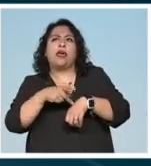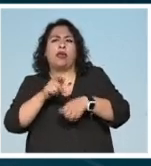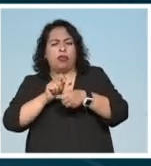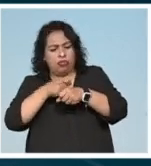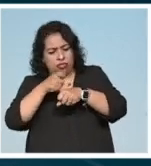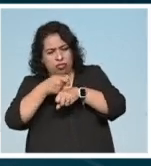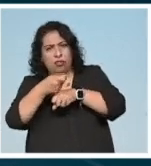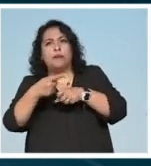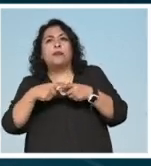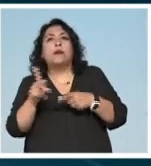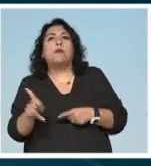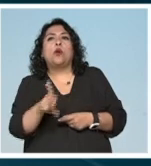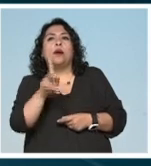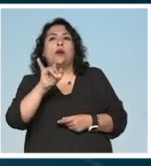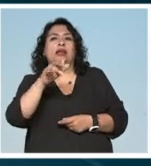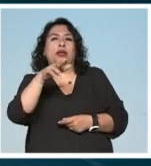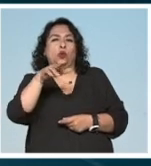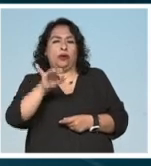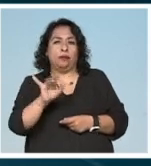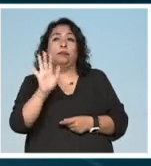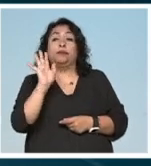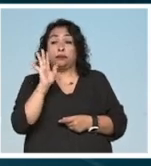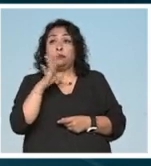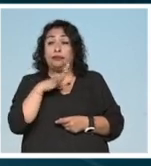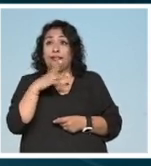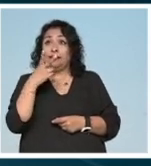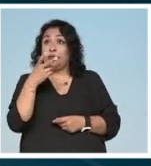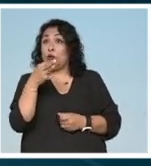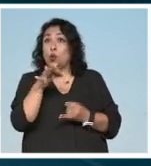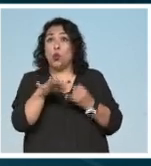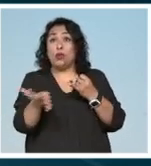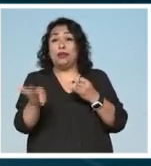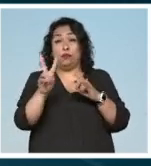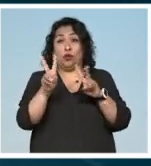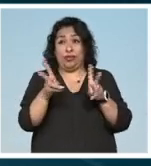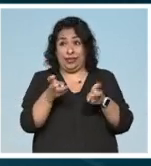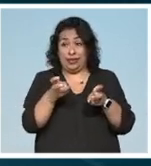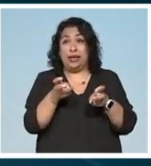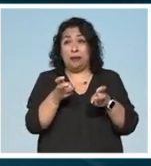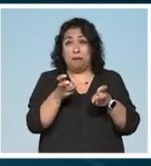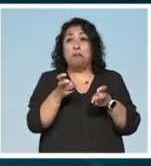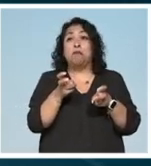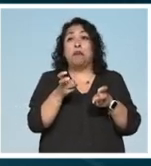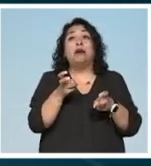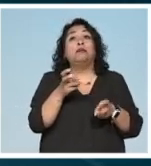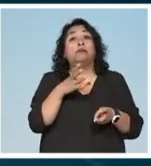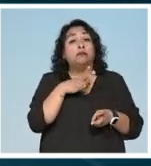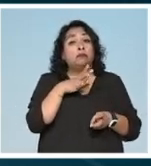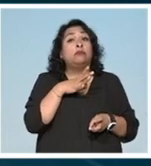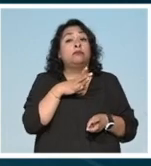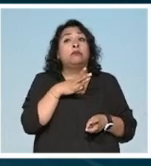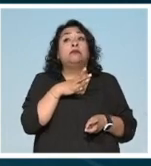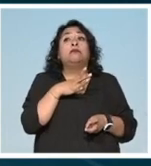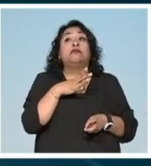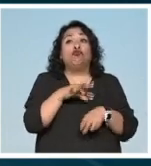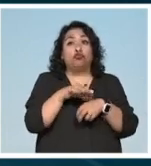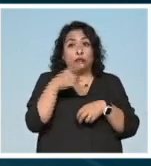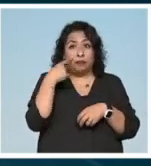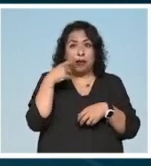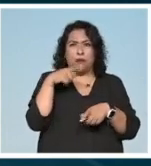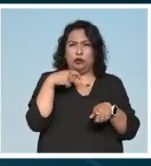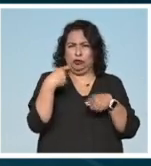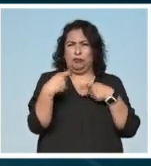por el pueblo Inuit. Y precisamente la última unidad temática es donde ya se tiene la presencia del